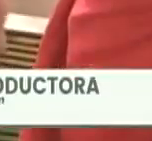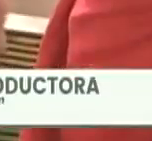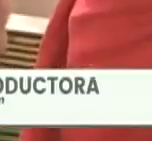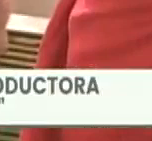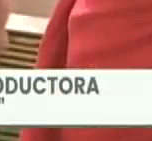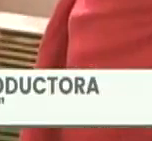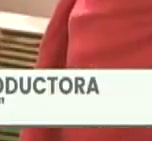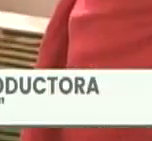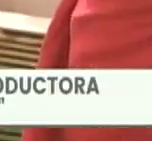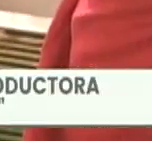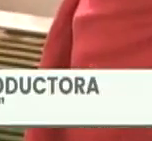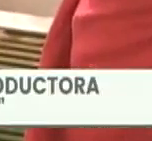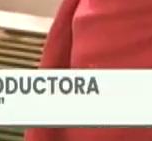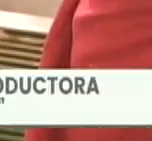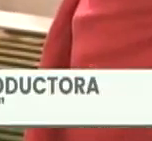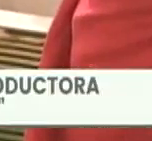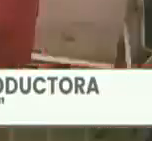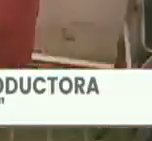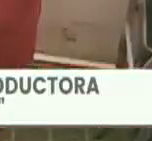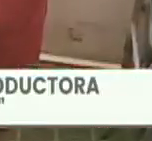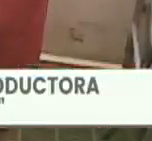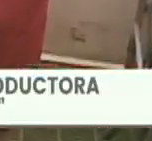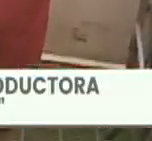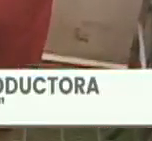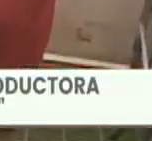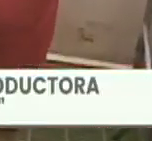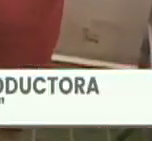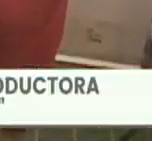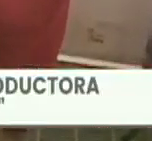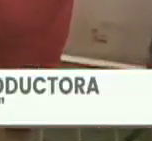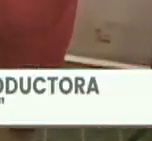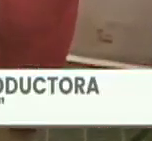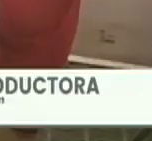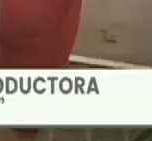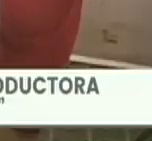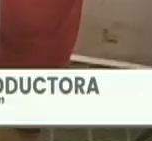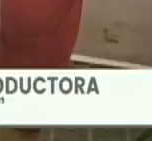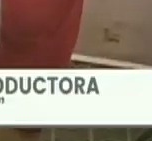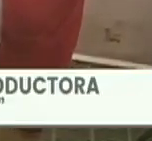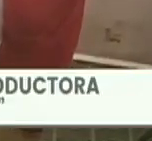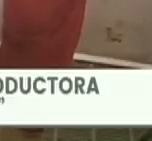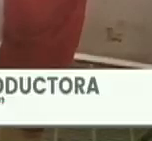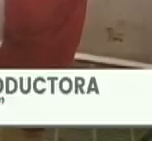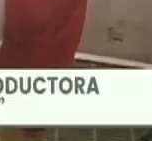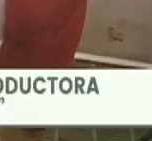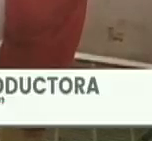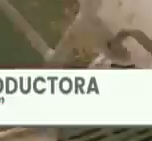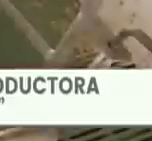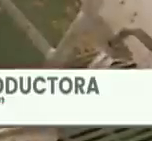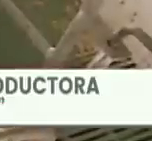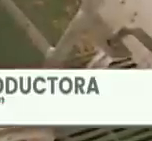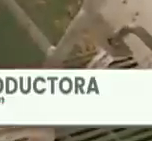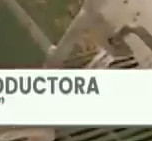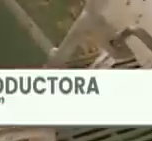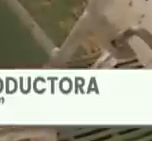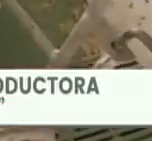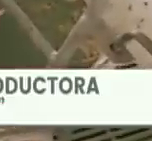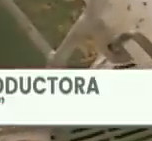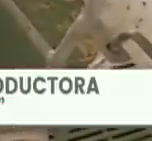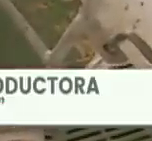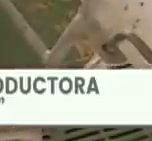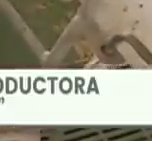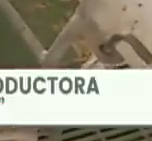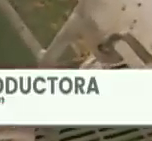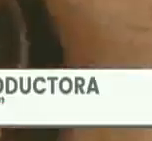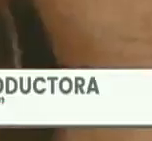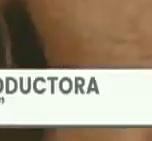kilos. ¿Okay? Luego de allí son trasladados a lo que son las áreas de engorde, que estamos en estos momentos, este